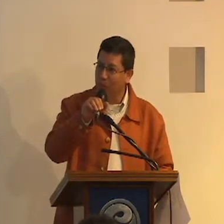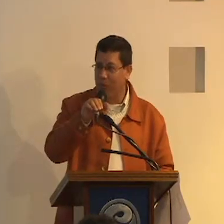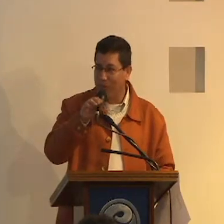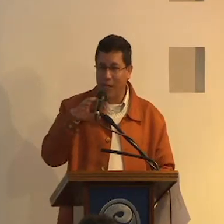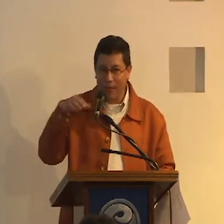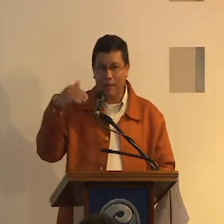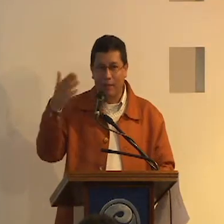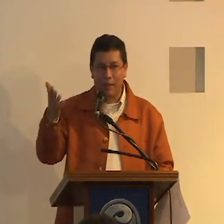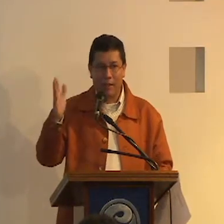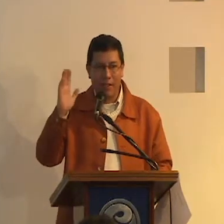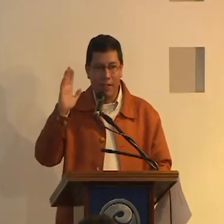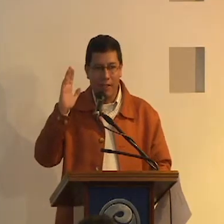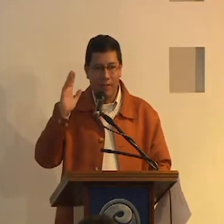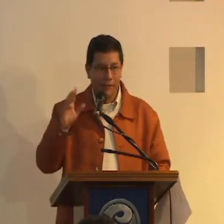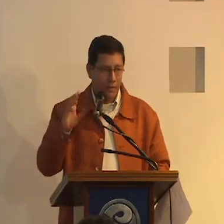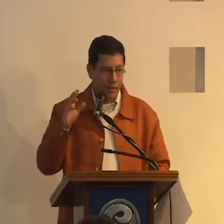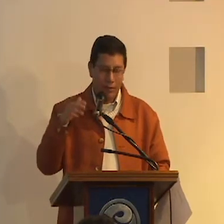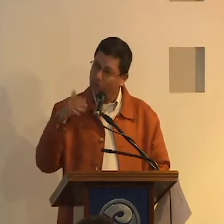tiempo, estamos bien para